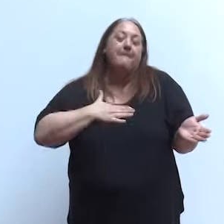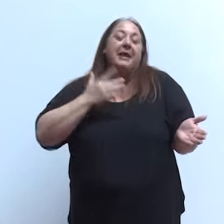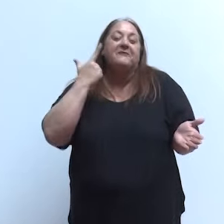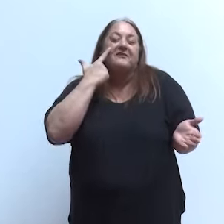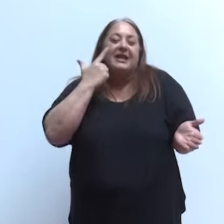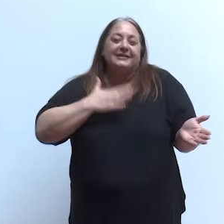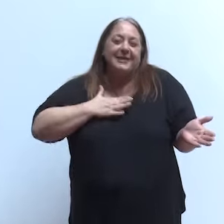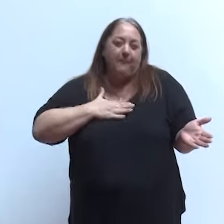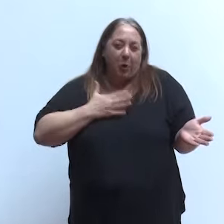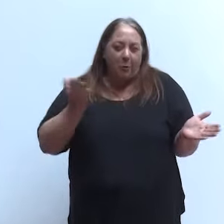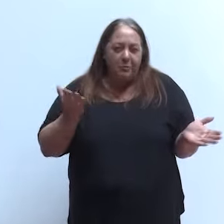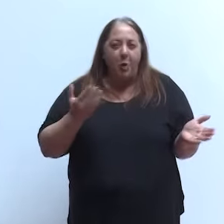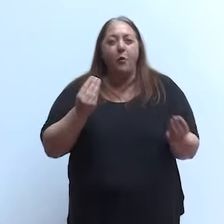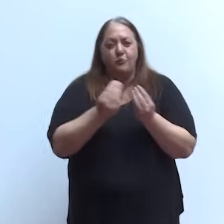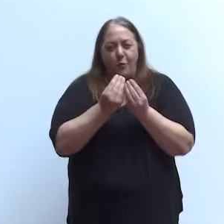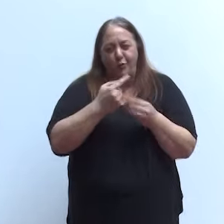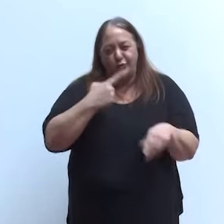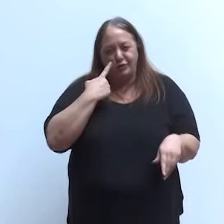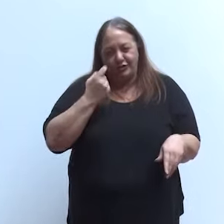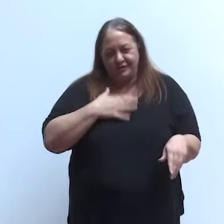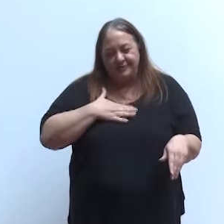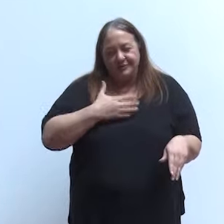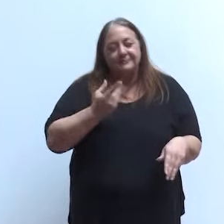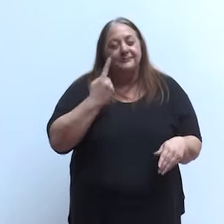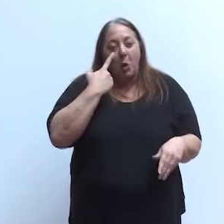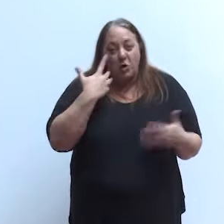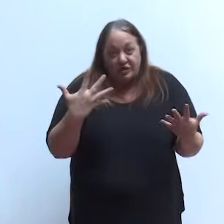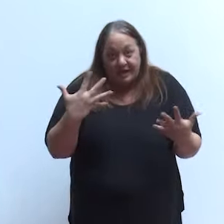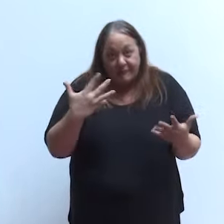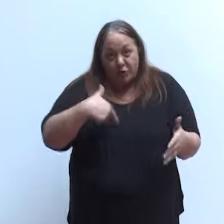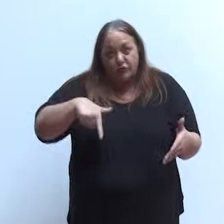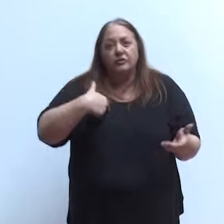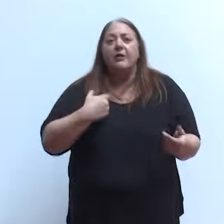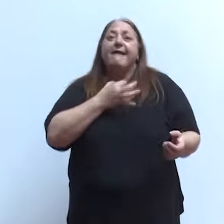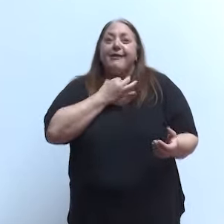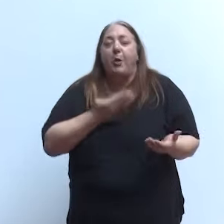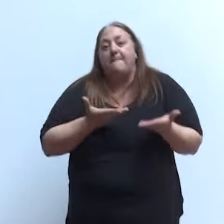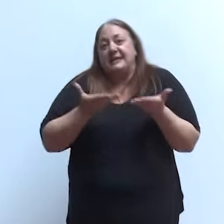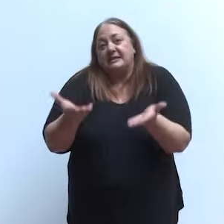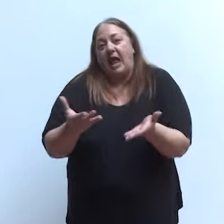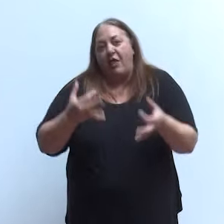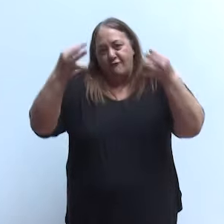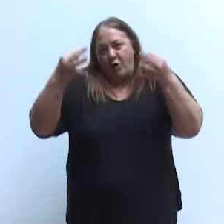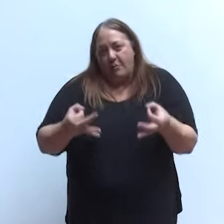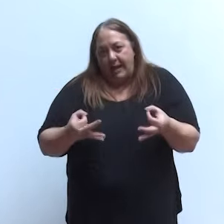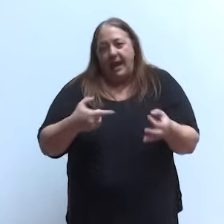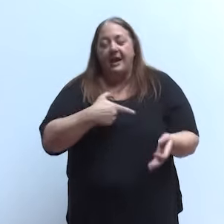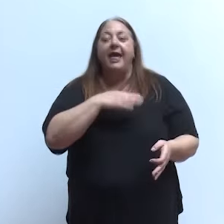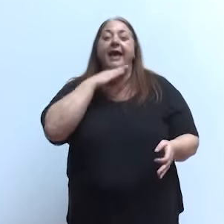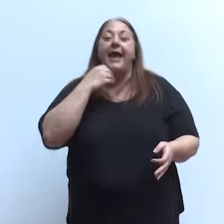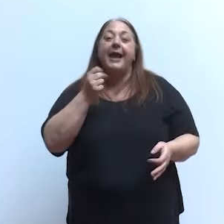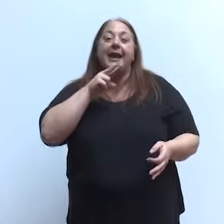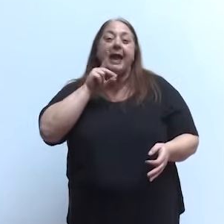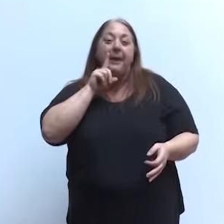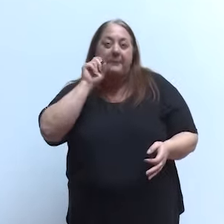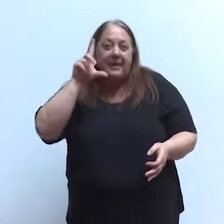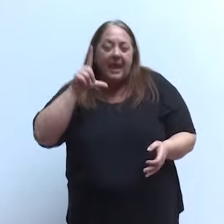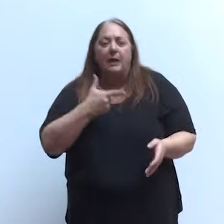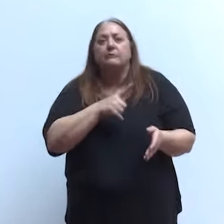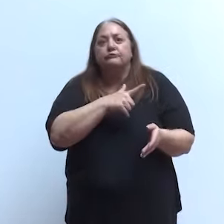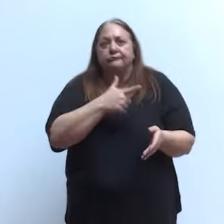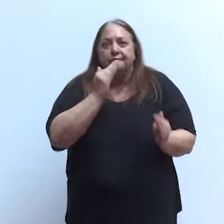muchos y muchas de nosotros lo conocemos quiero presentarlo formalmente bueno Javier balza es magister en ciencias sociales